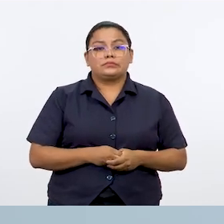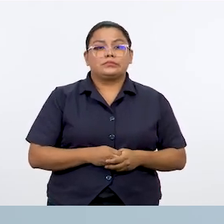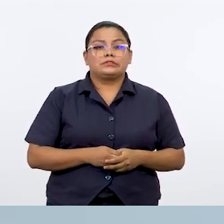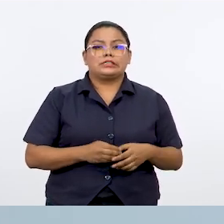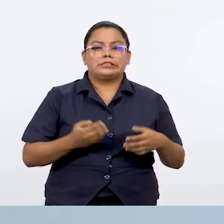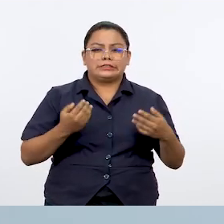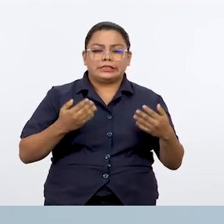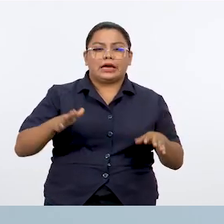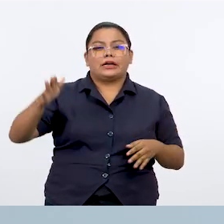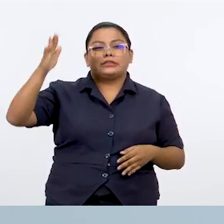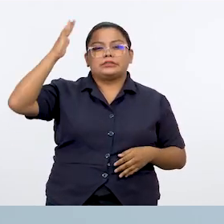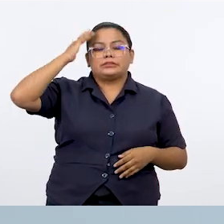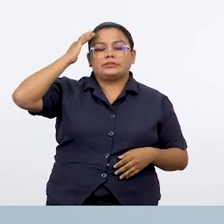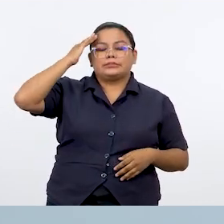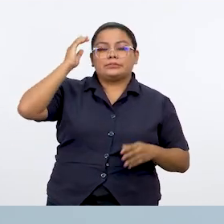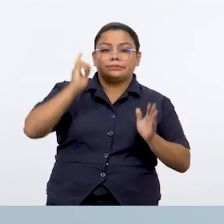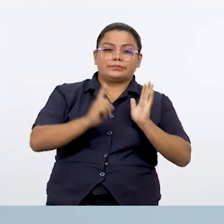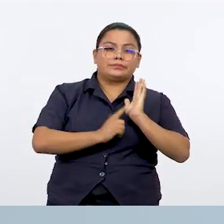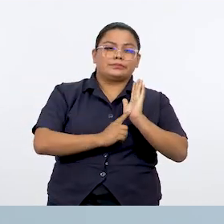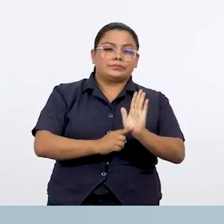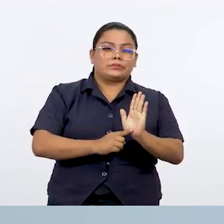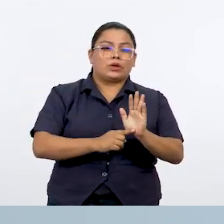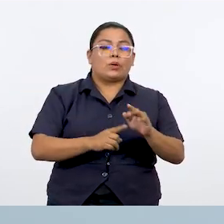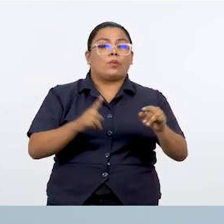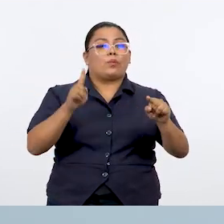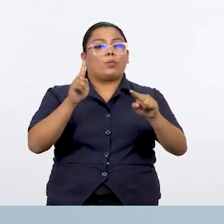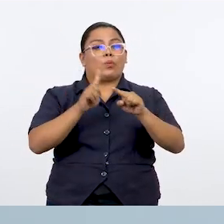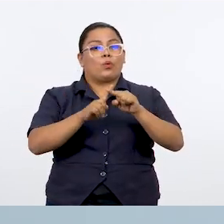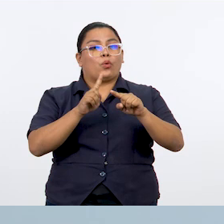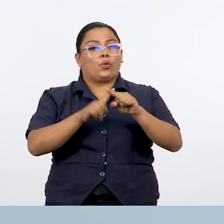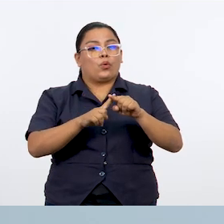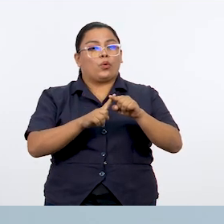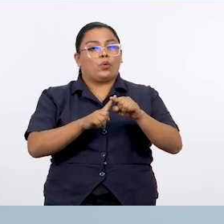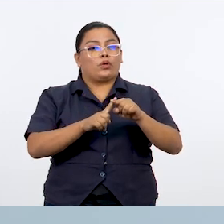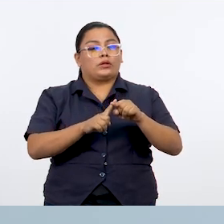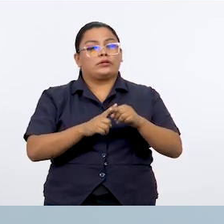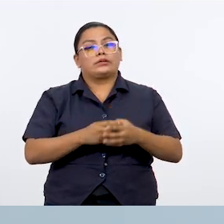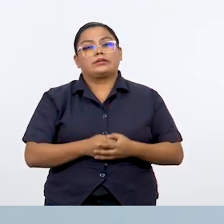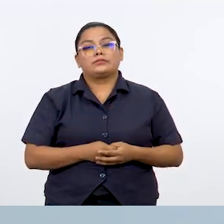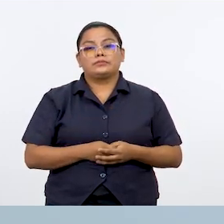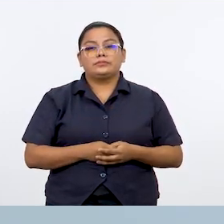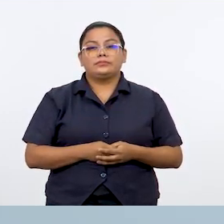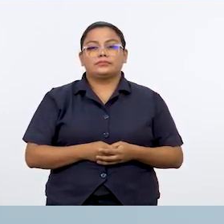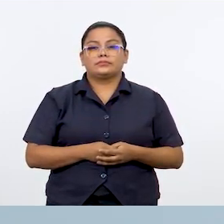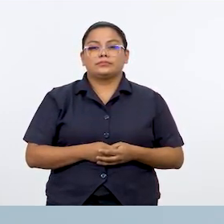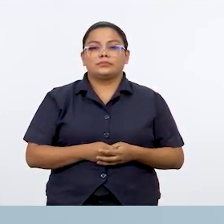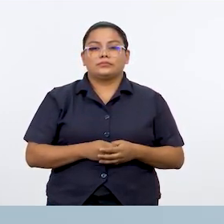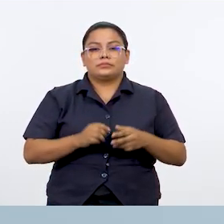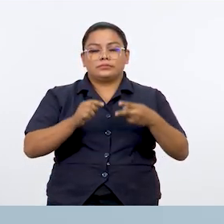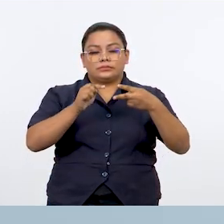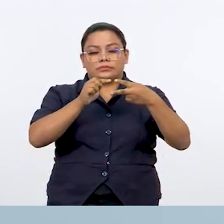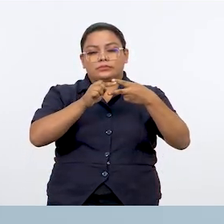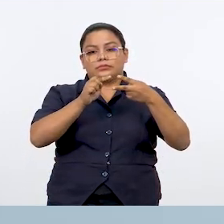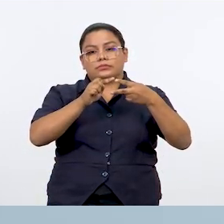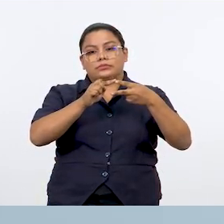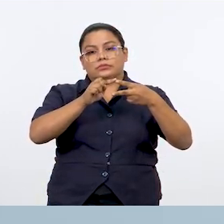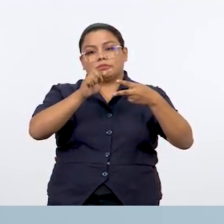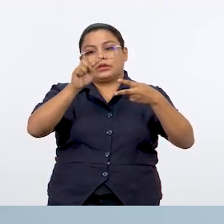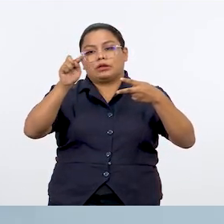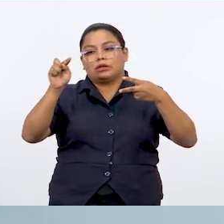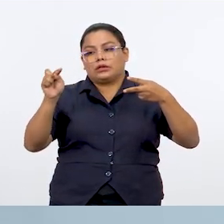Como ya nos había mostrado Wendy, lo que tenemos que hacer es multiplicar por cierta cantidad. Así que debemos de hacer